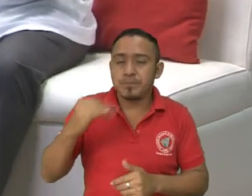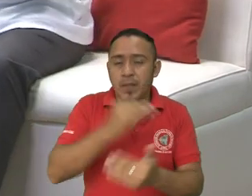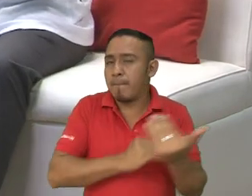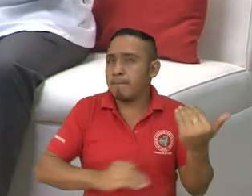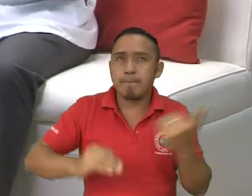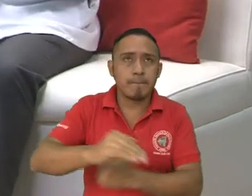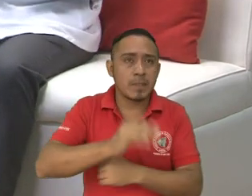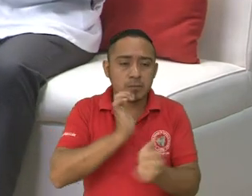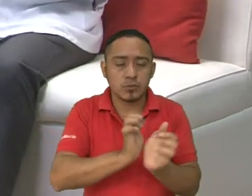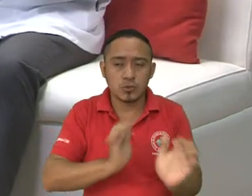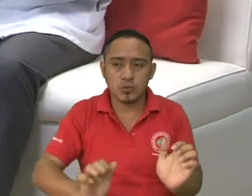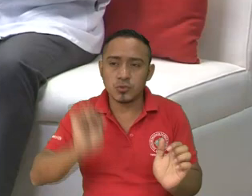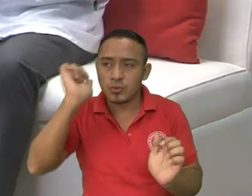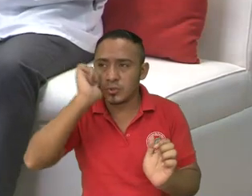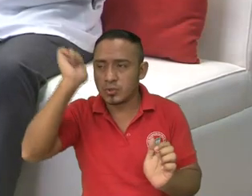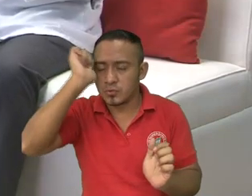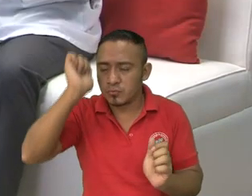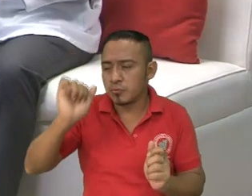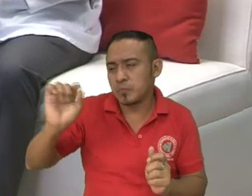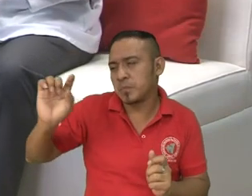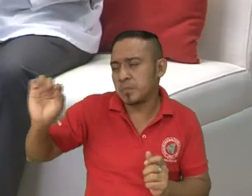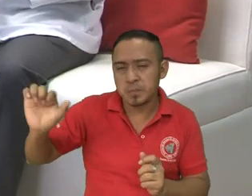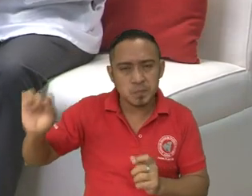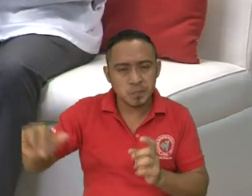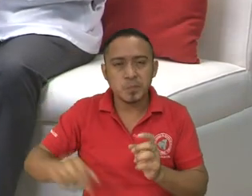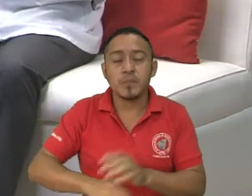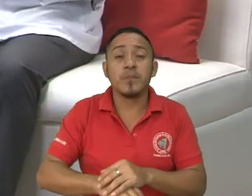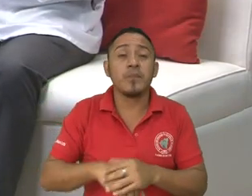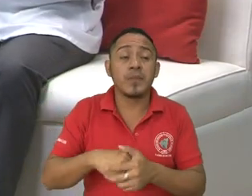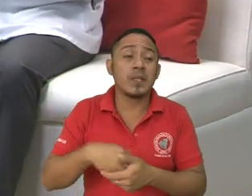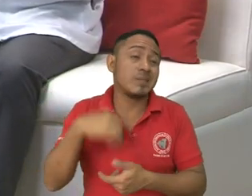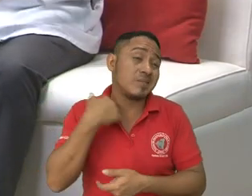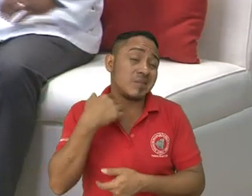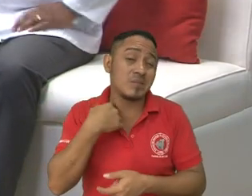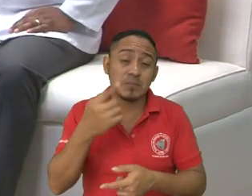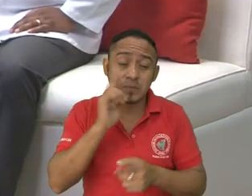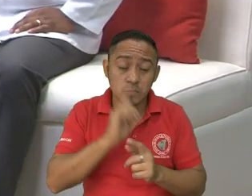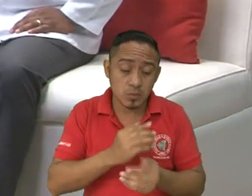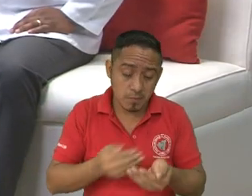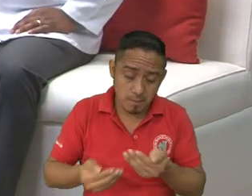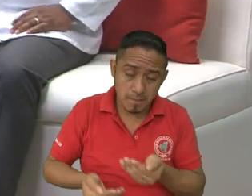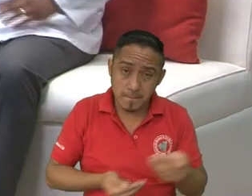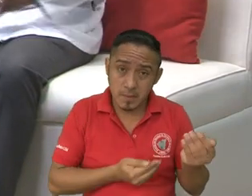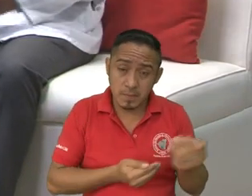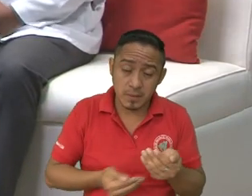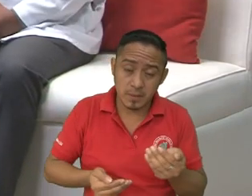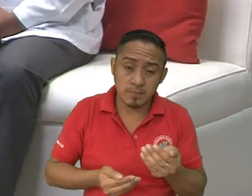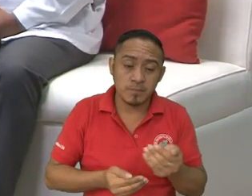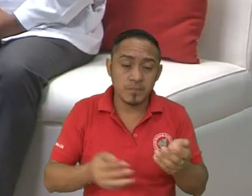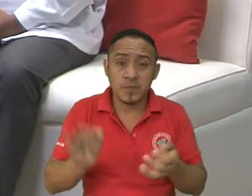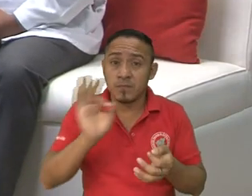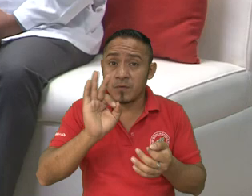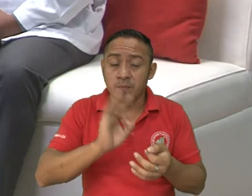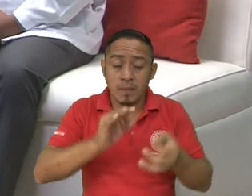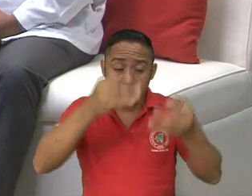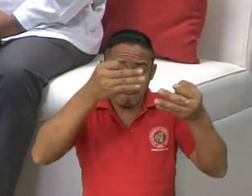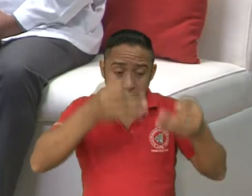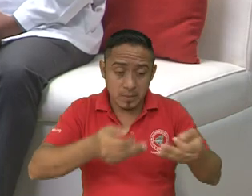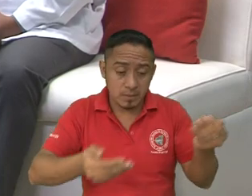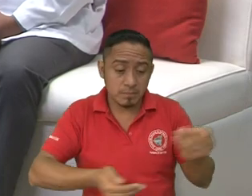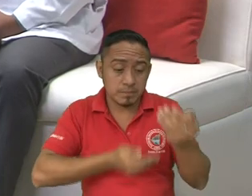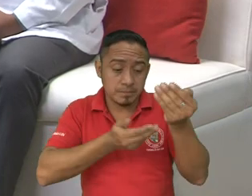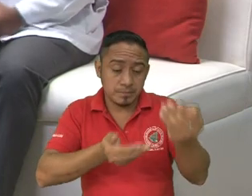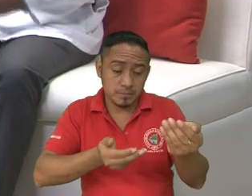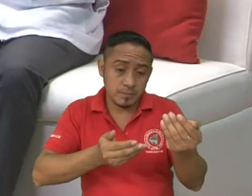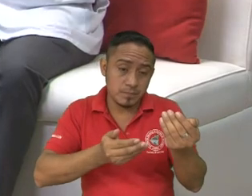adultos. Exactamente. Hay que siempre estar vigilando a nuestro recién nacido, colocarlo en una posición adecuada, que